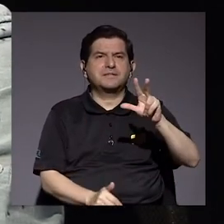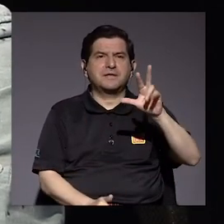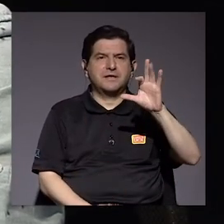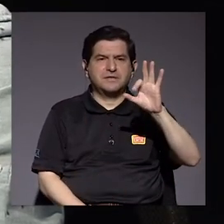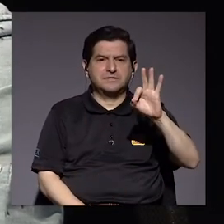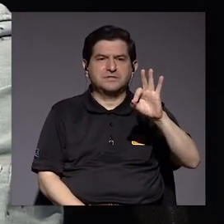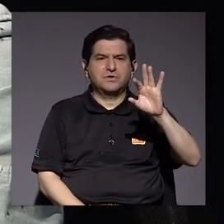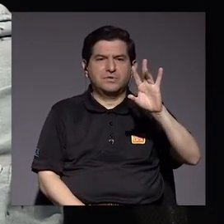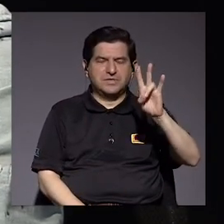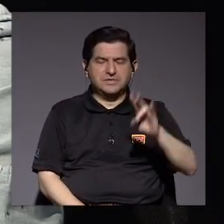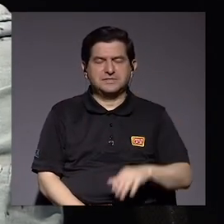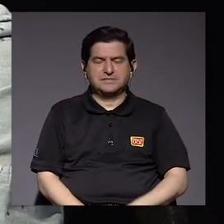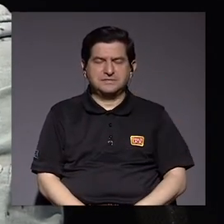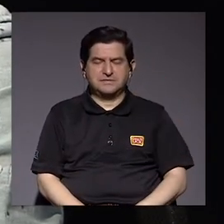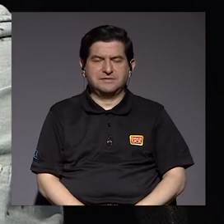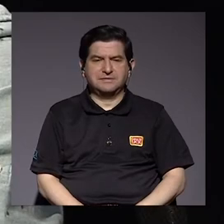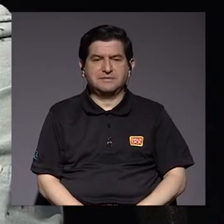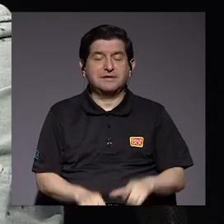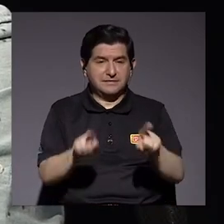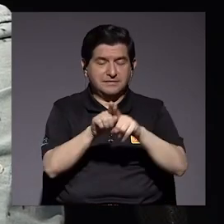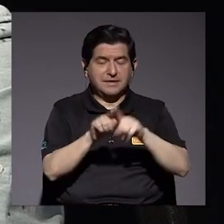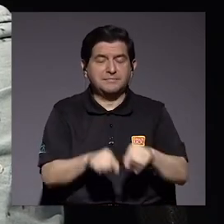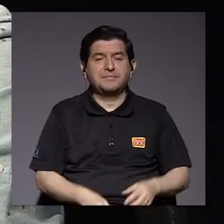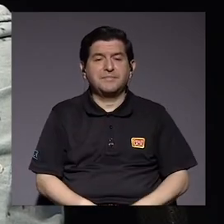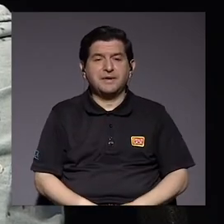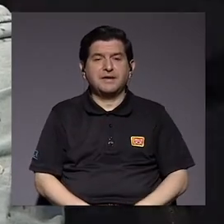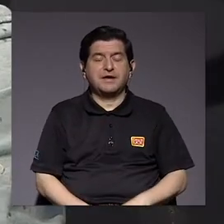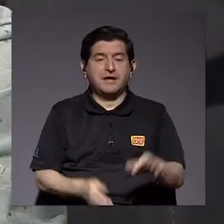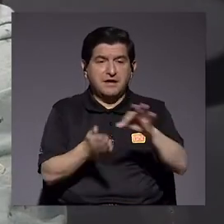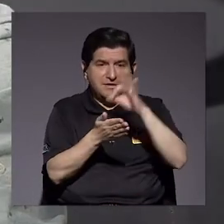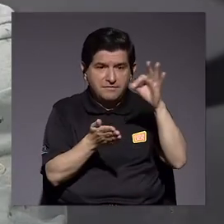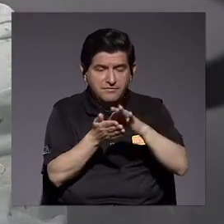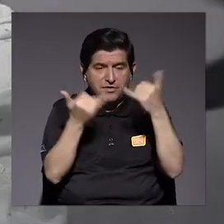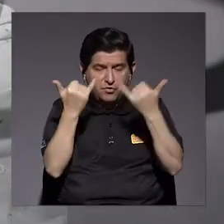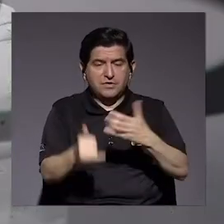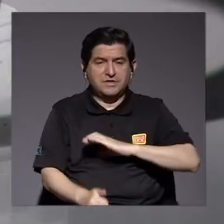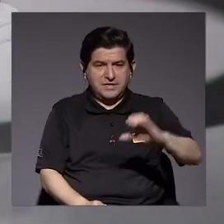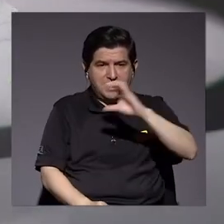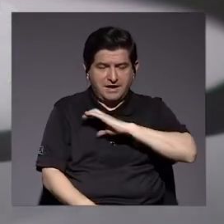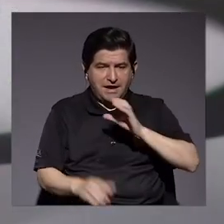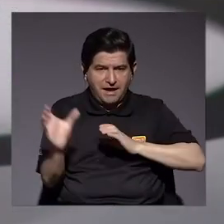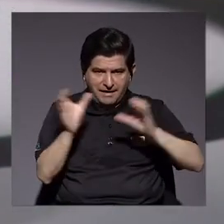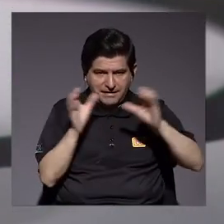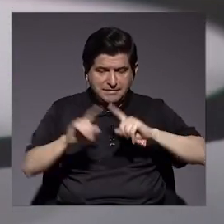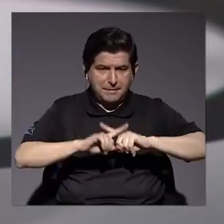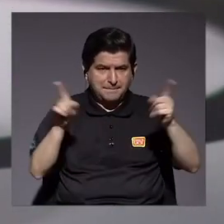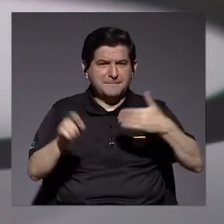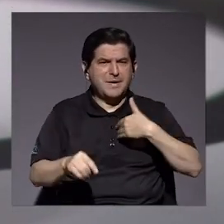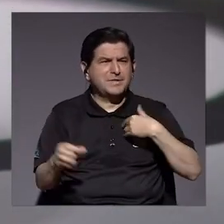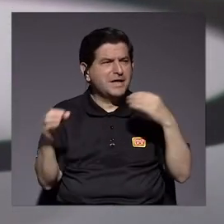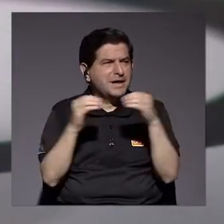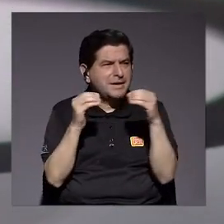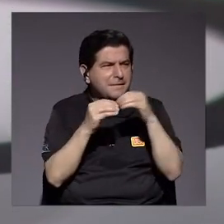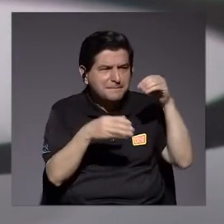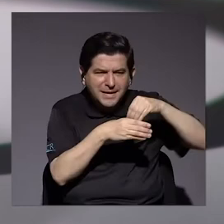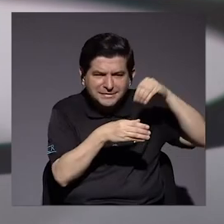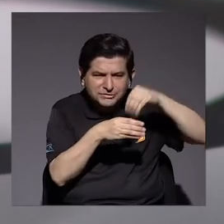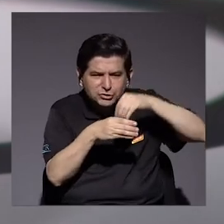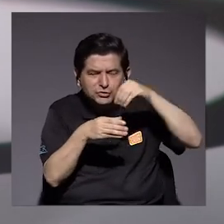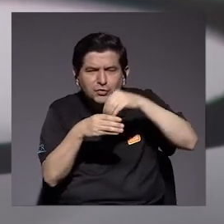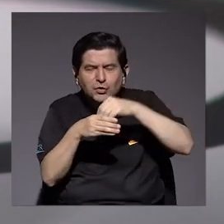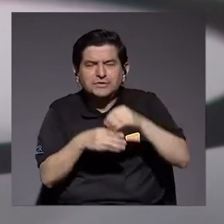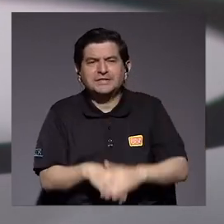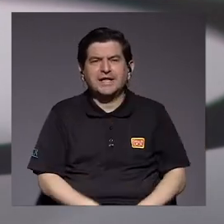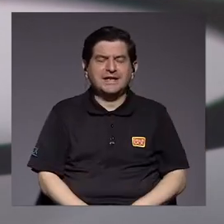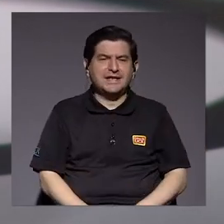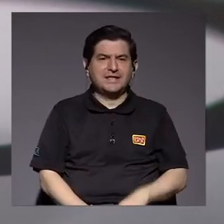397-72 también. Son líneas de frijol que ya tienen características comerciales, pero tienen mayores contenidos de hierro